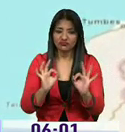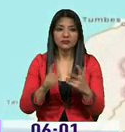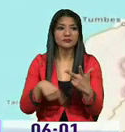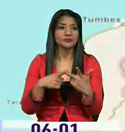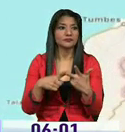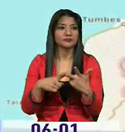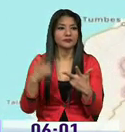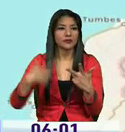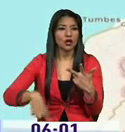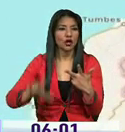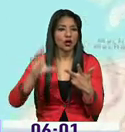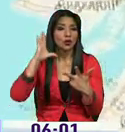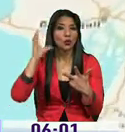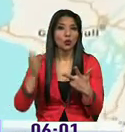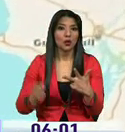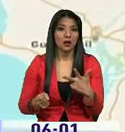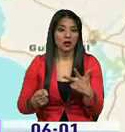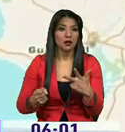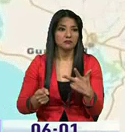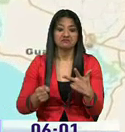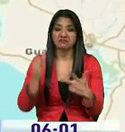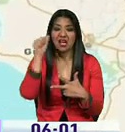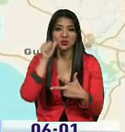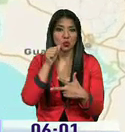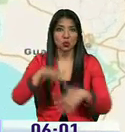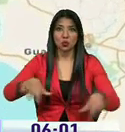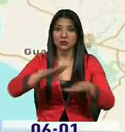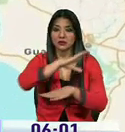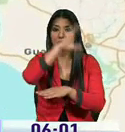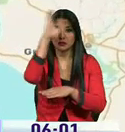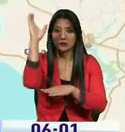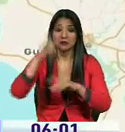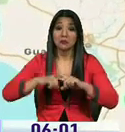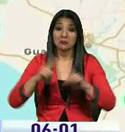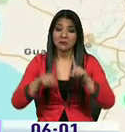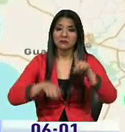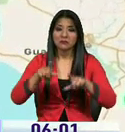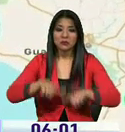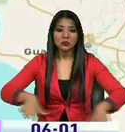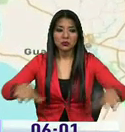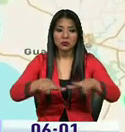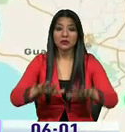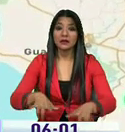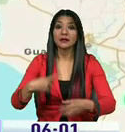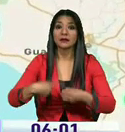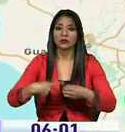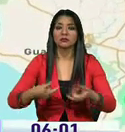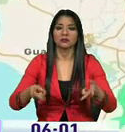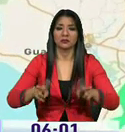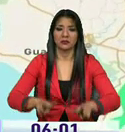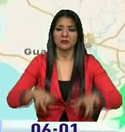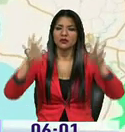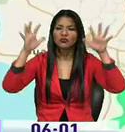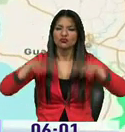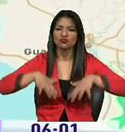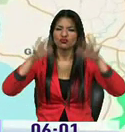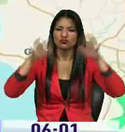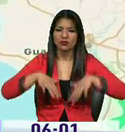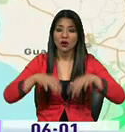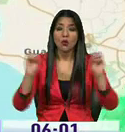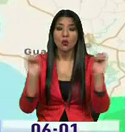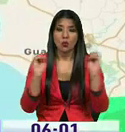en Loja y en Cuenca, los días serán azules, en cambio lluvias en algunos puntos del Distrito Metropolitano de Quito, e igualmente en